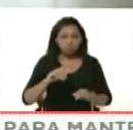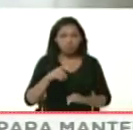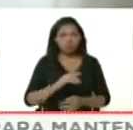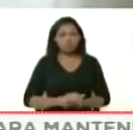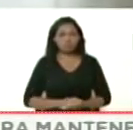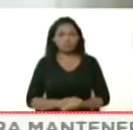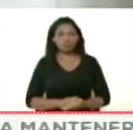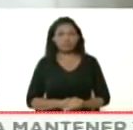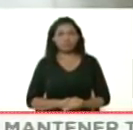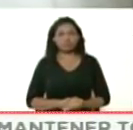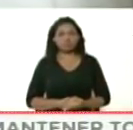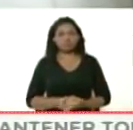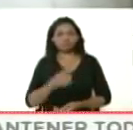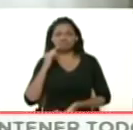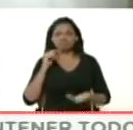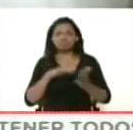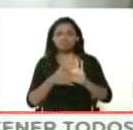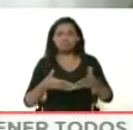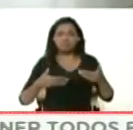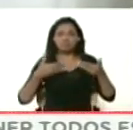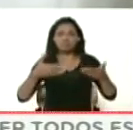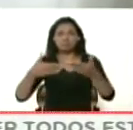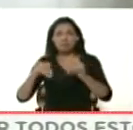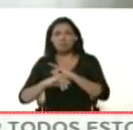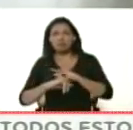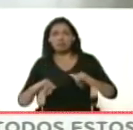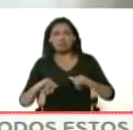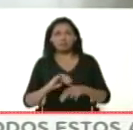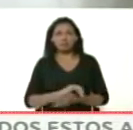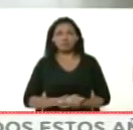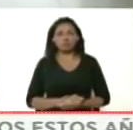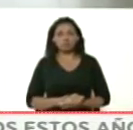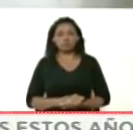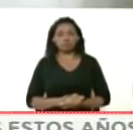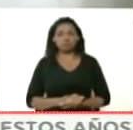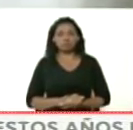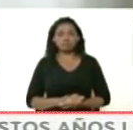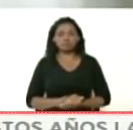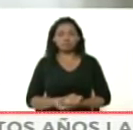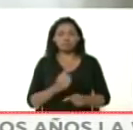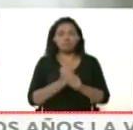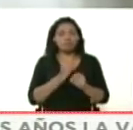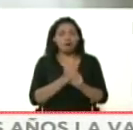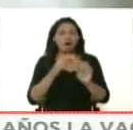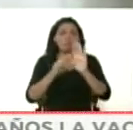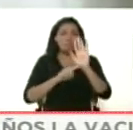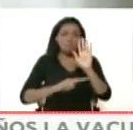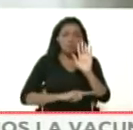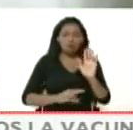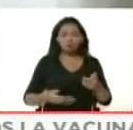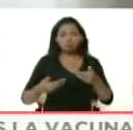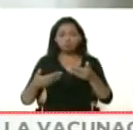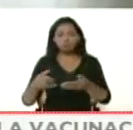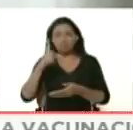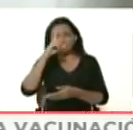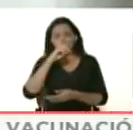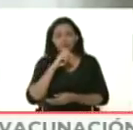industrial que fue entregado en encomienda de gestión por su instrucción en el